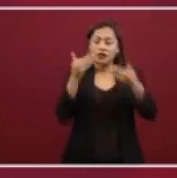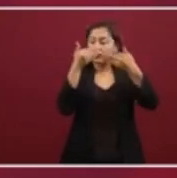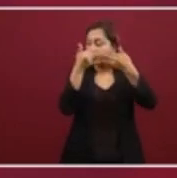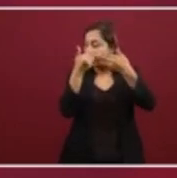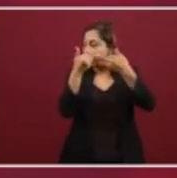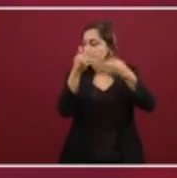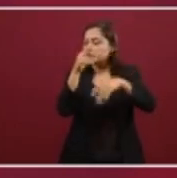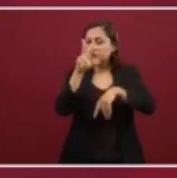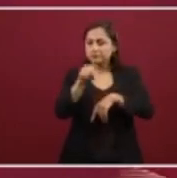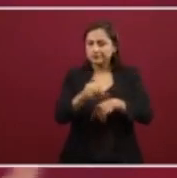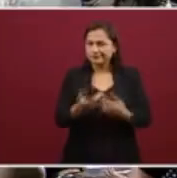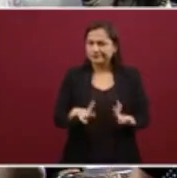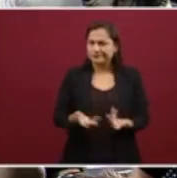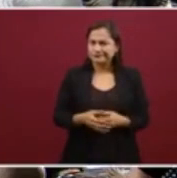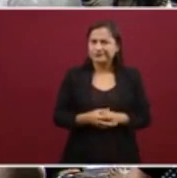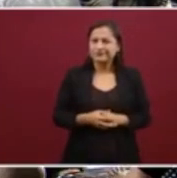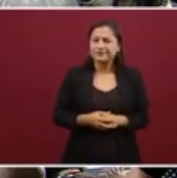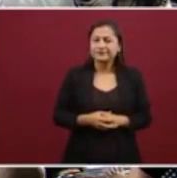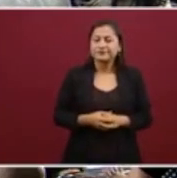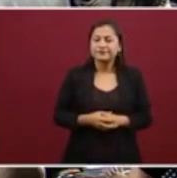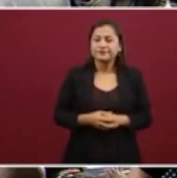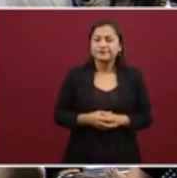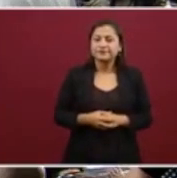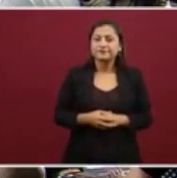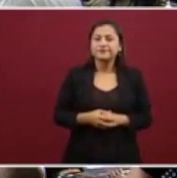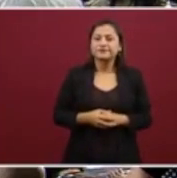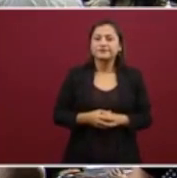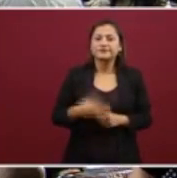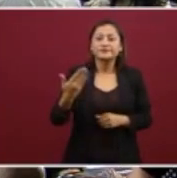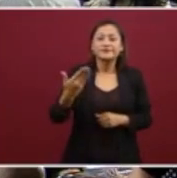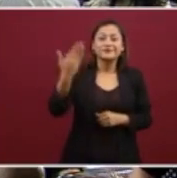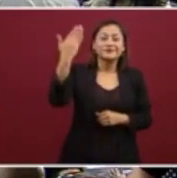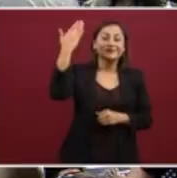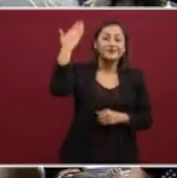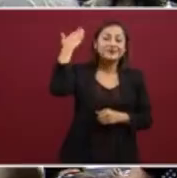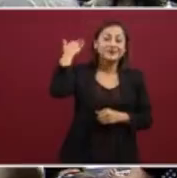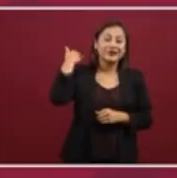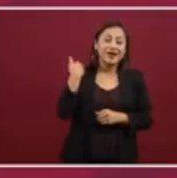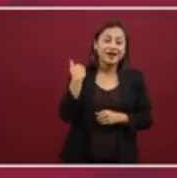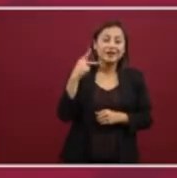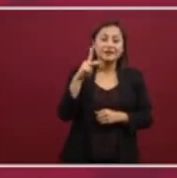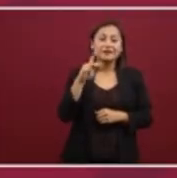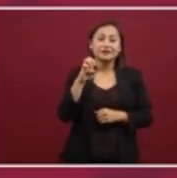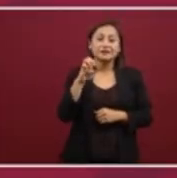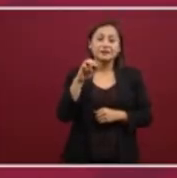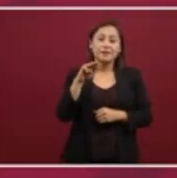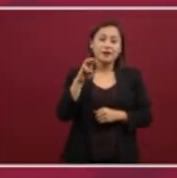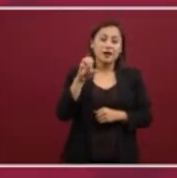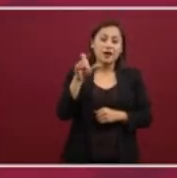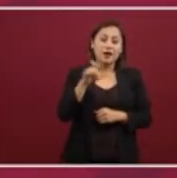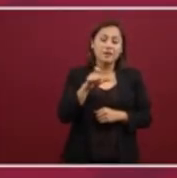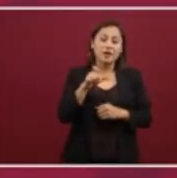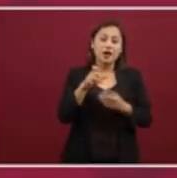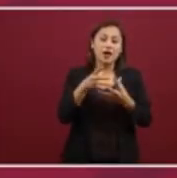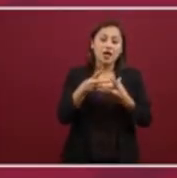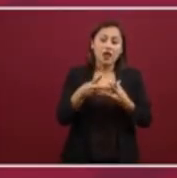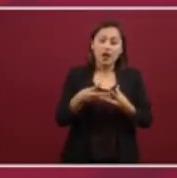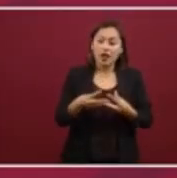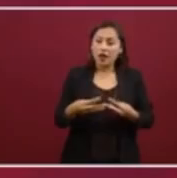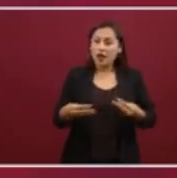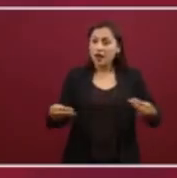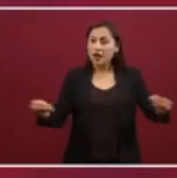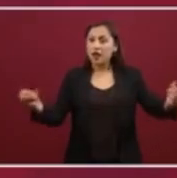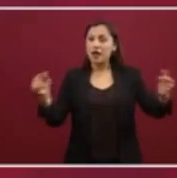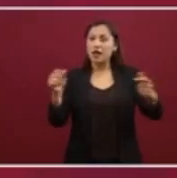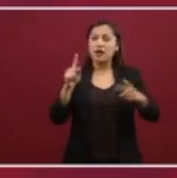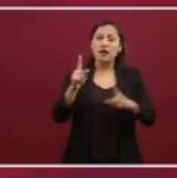durante el tiempo del desmantelamiento de Pemex, de la caída de la producción de Pemex, del